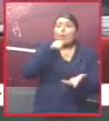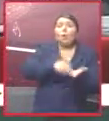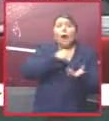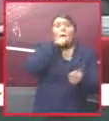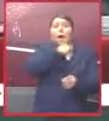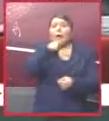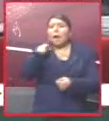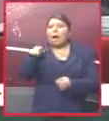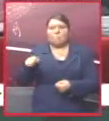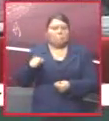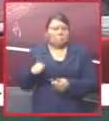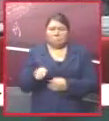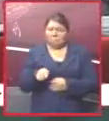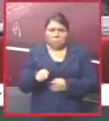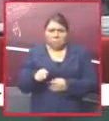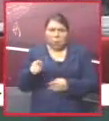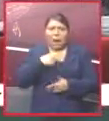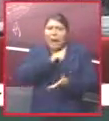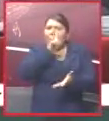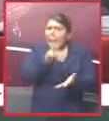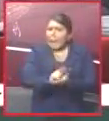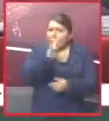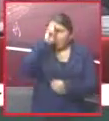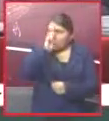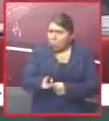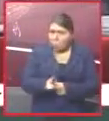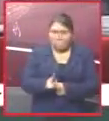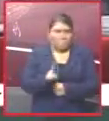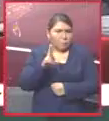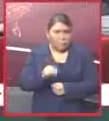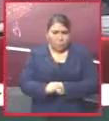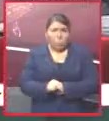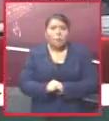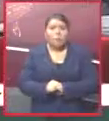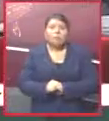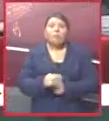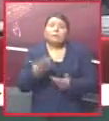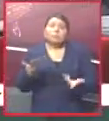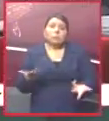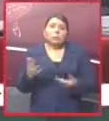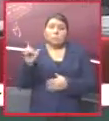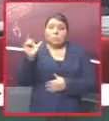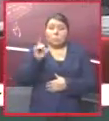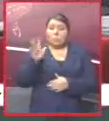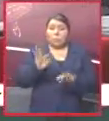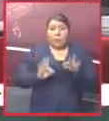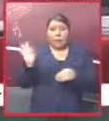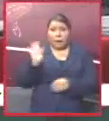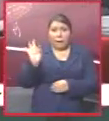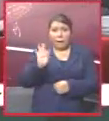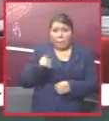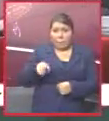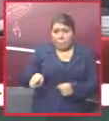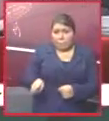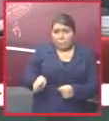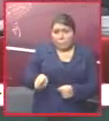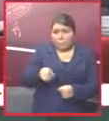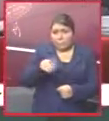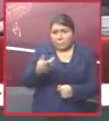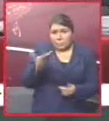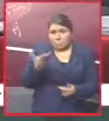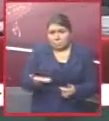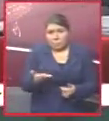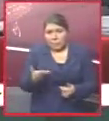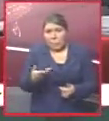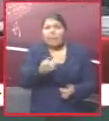lo prohíbe, no lo permite, pues en sentido positivo, y entonces en caso de que así suceda, interviene de manera